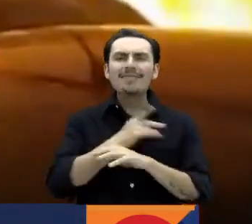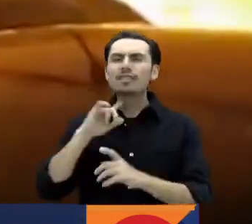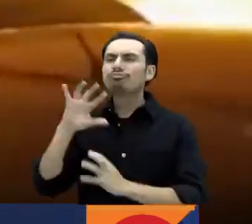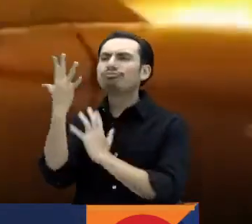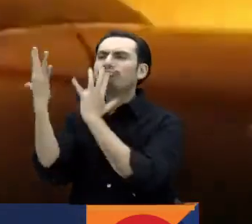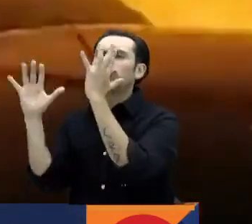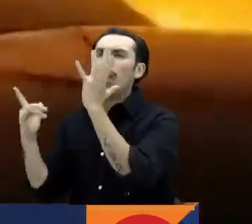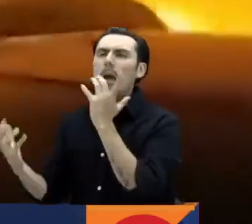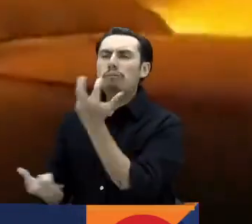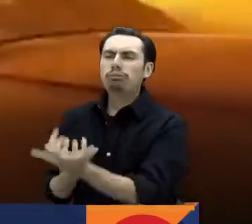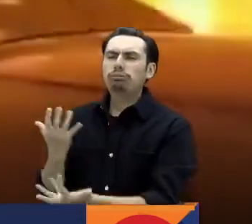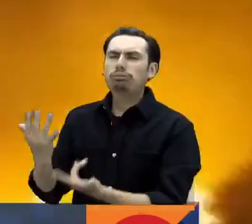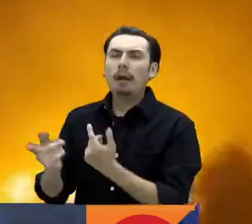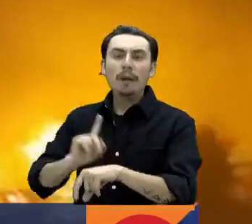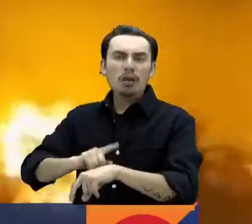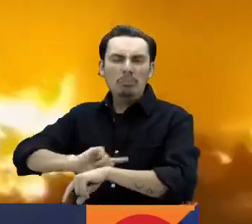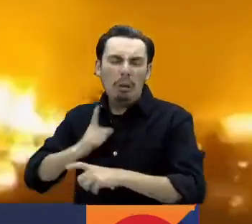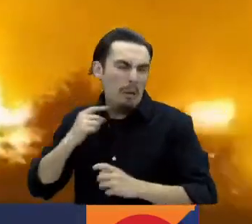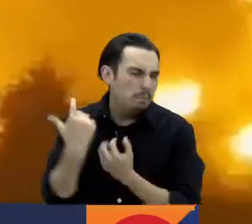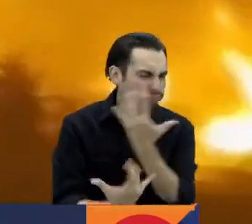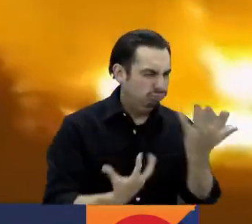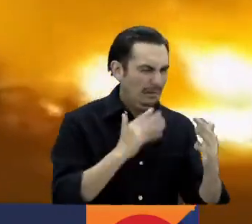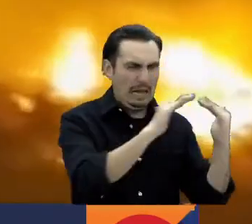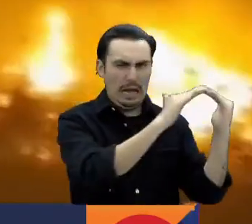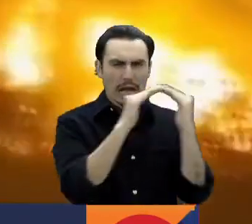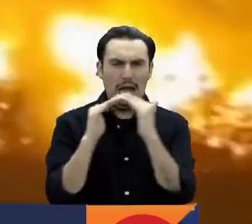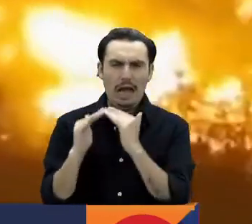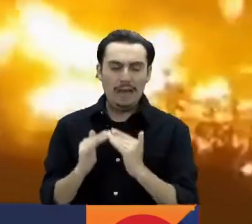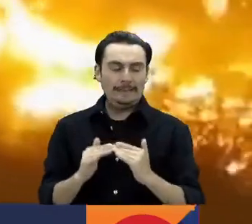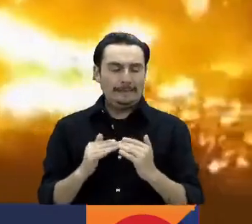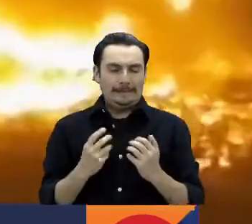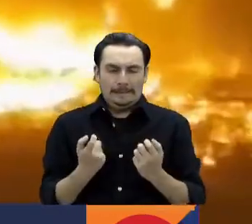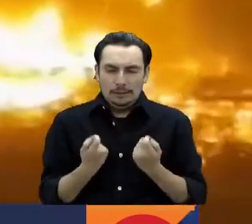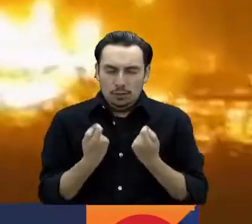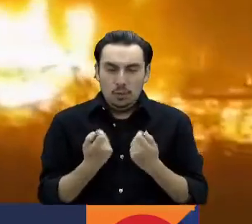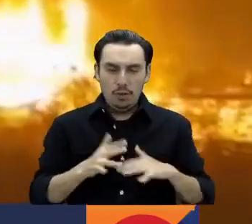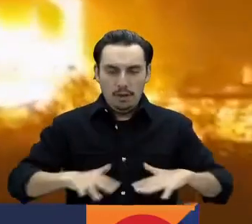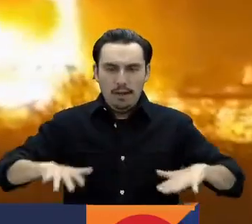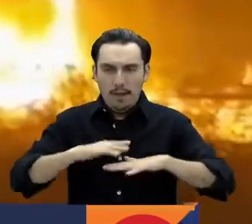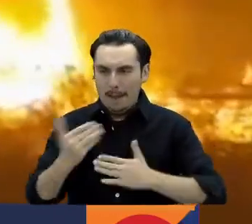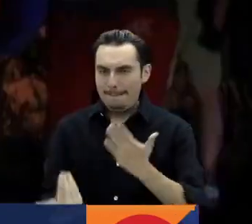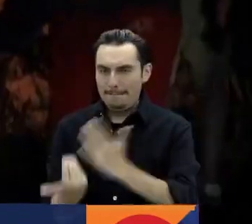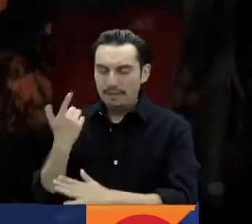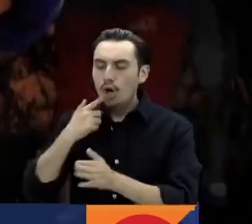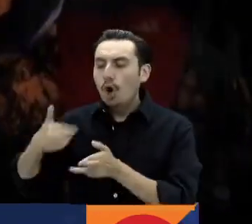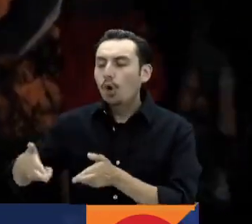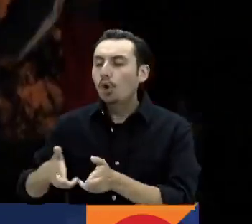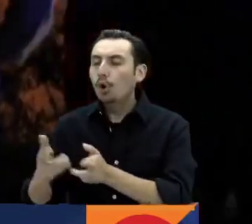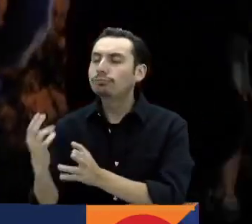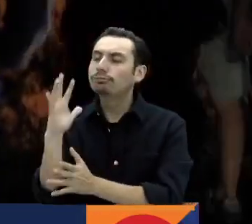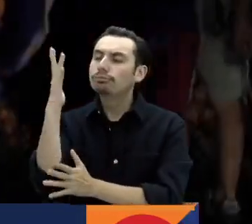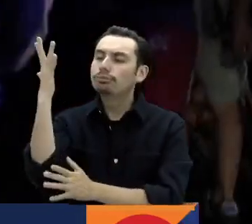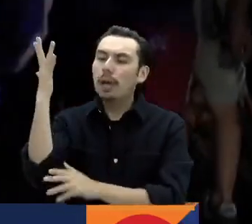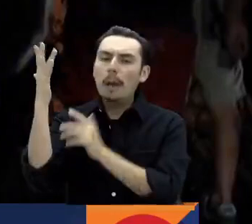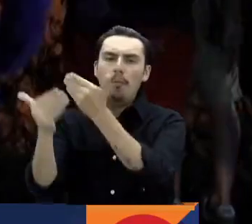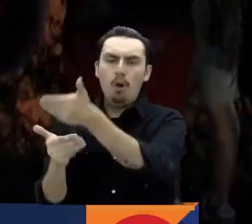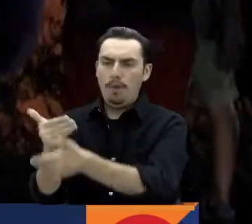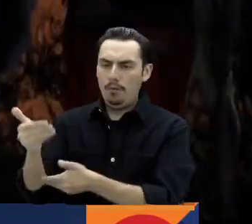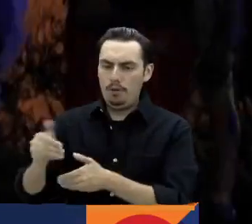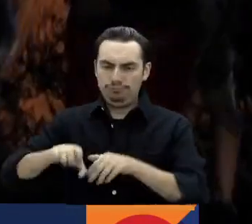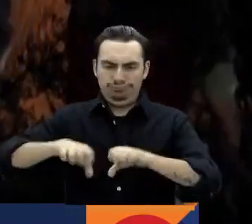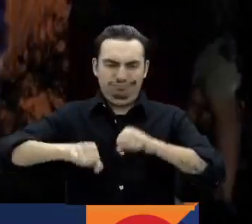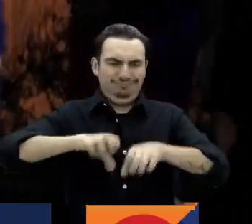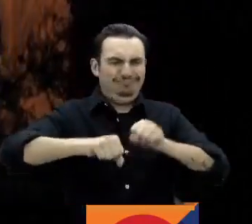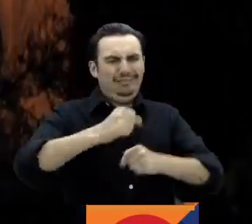uno a escala urbana en cuestión de minutos. Comenzó en Nueva Esperanza 2000, una zona de cerros y quebradas, ascendiendo a área